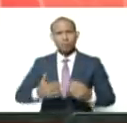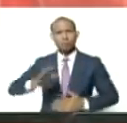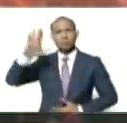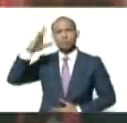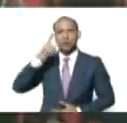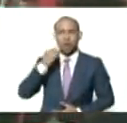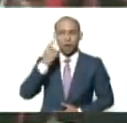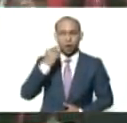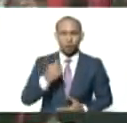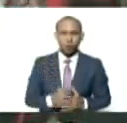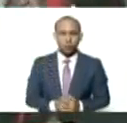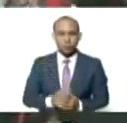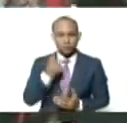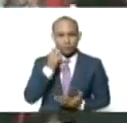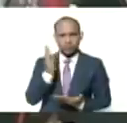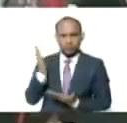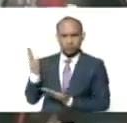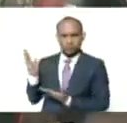señal de costumbre.